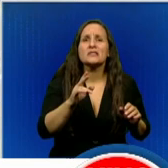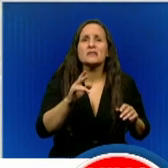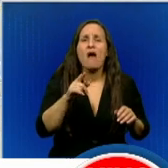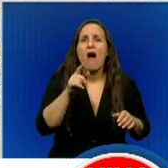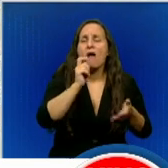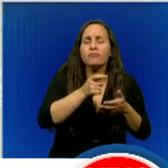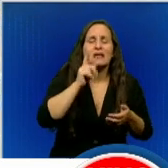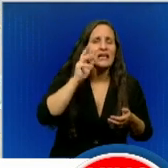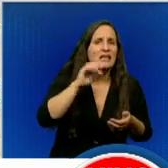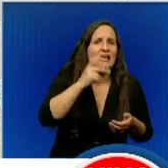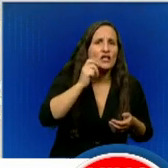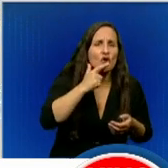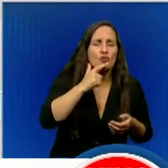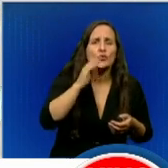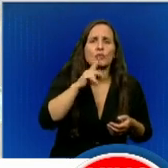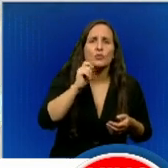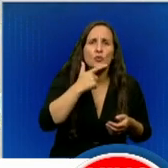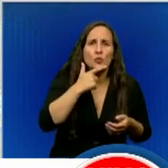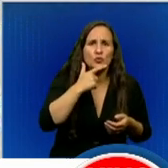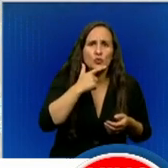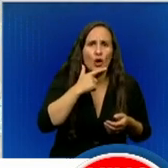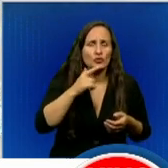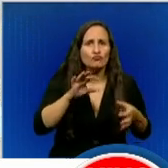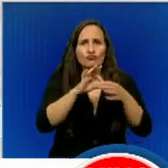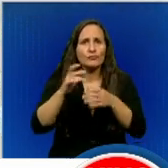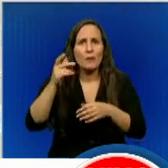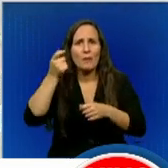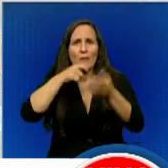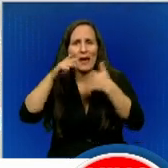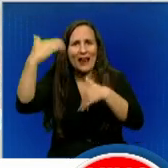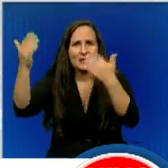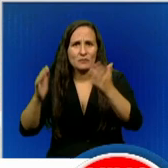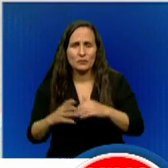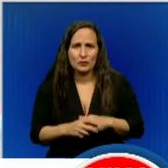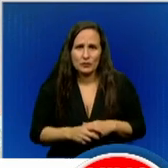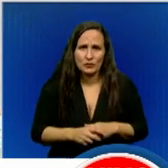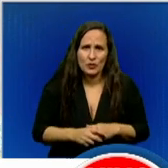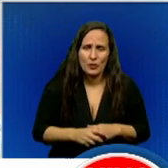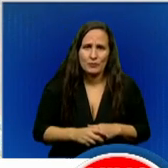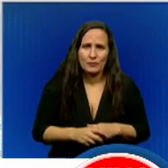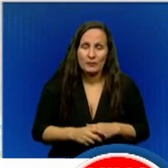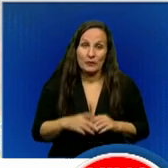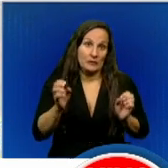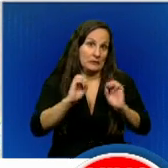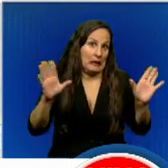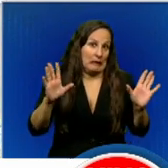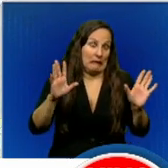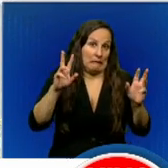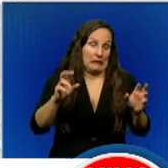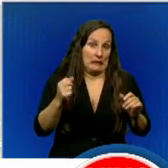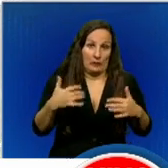a las exportaciones una barbaridad en términos económicos o sea que ingresos brutos